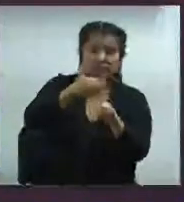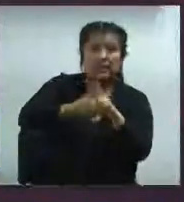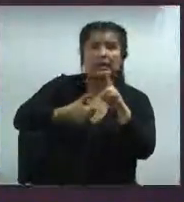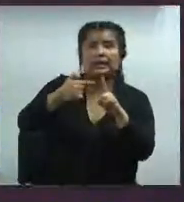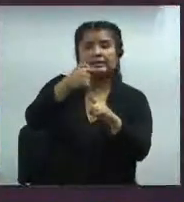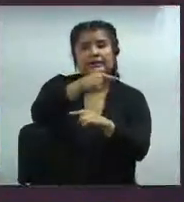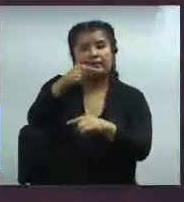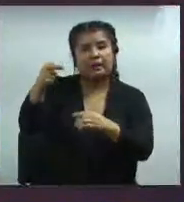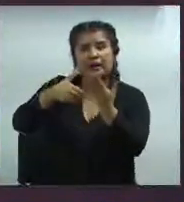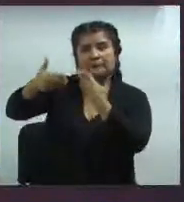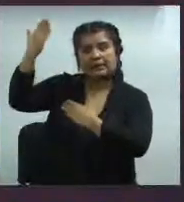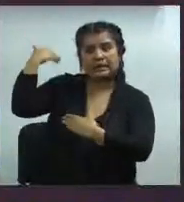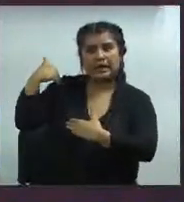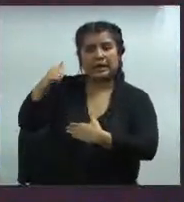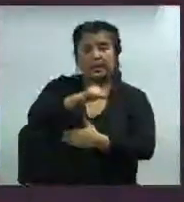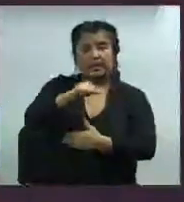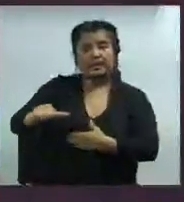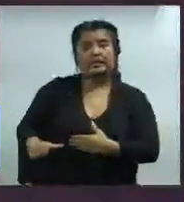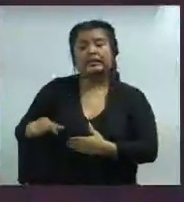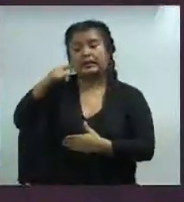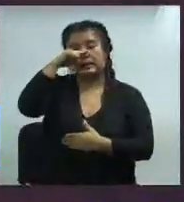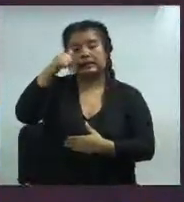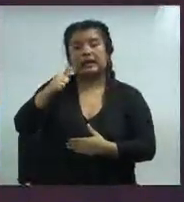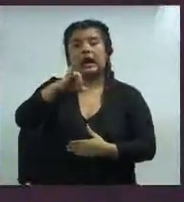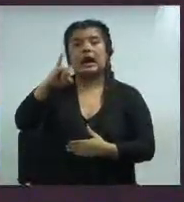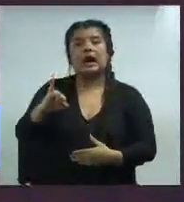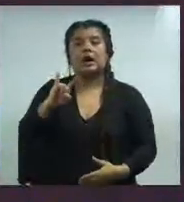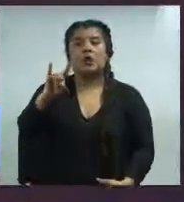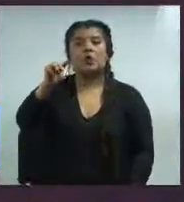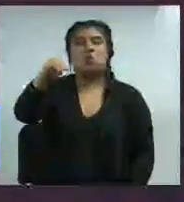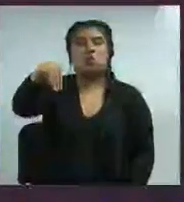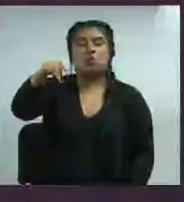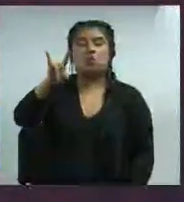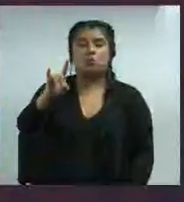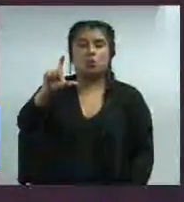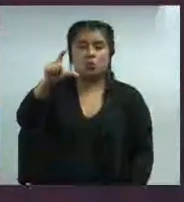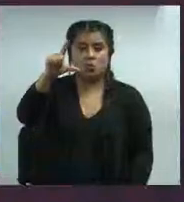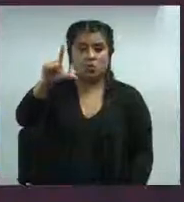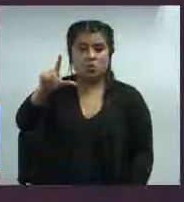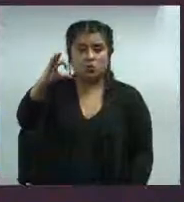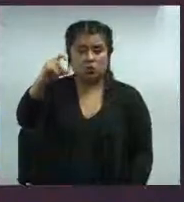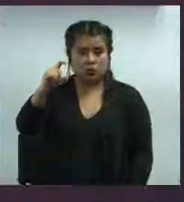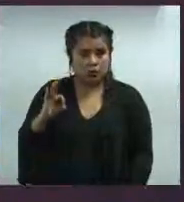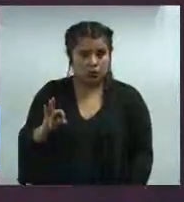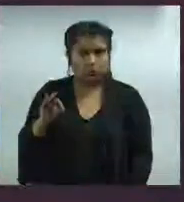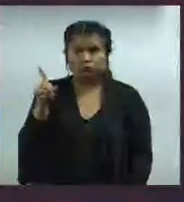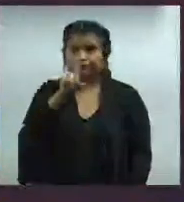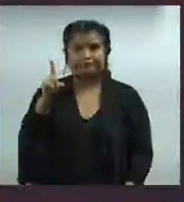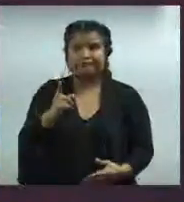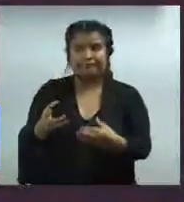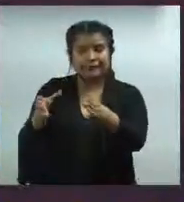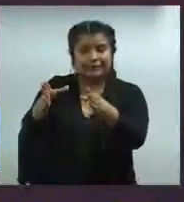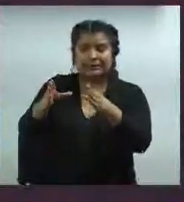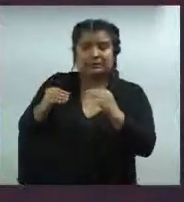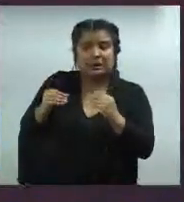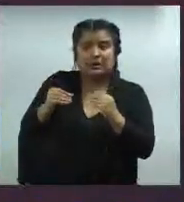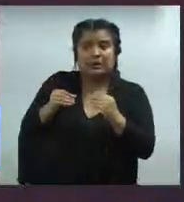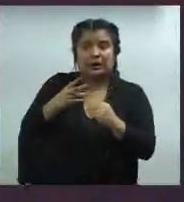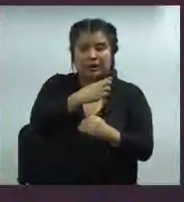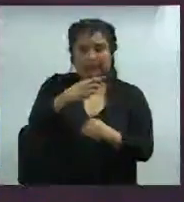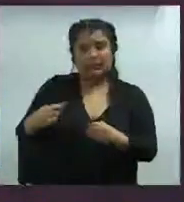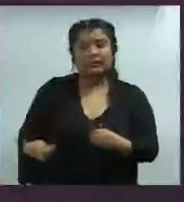semana pasada de que vino el alcalde de Tajumulco, no lo quisieron recibir en presidencia y eso pues